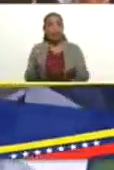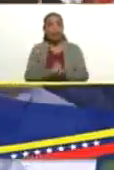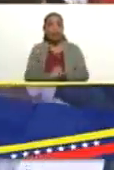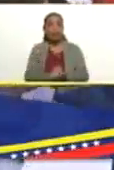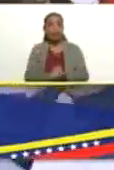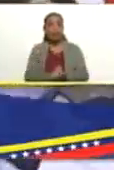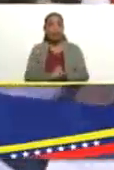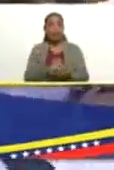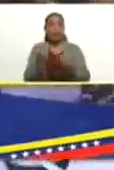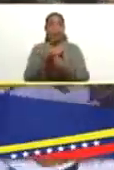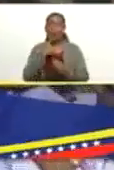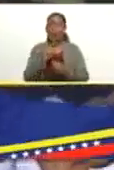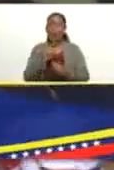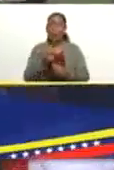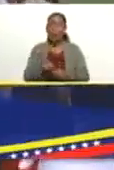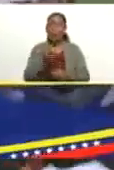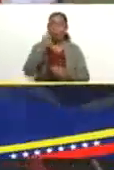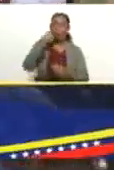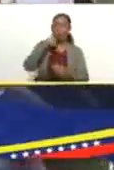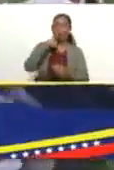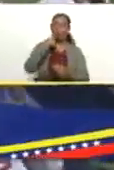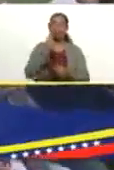que dice? Para que mastique y trague, pues.